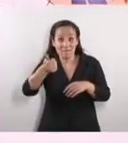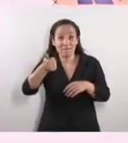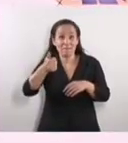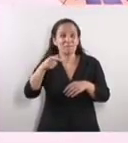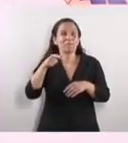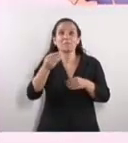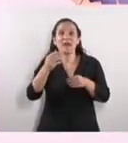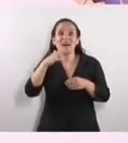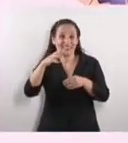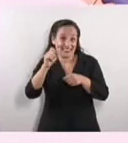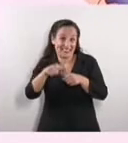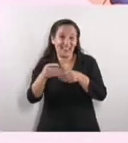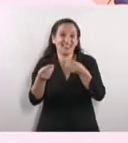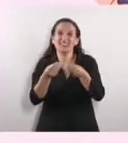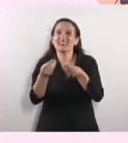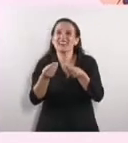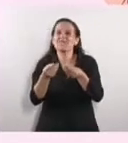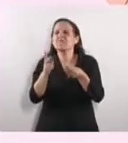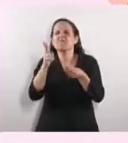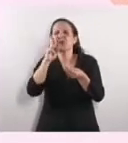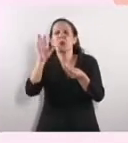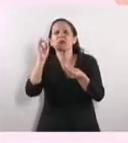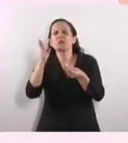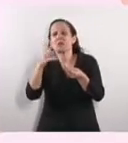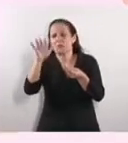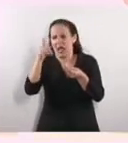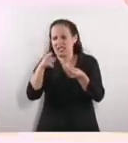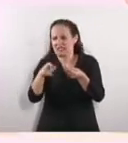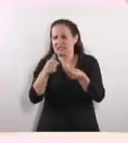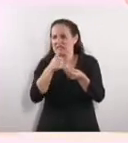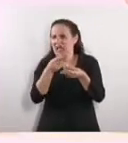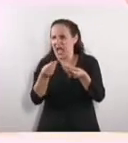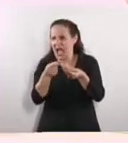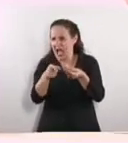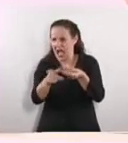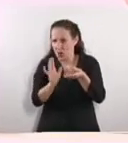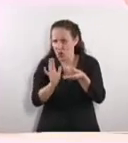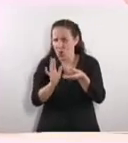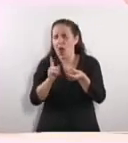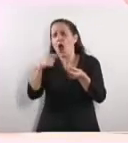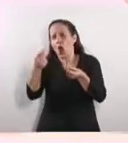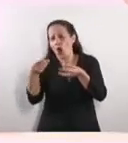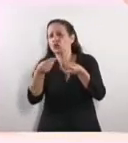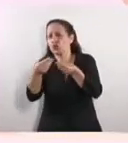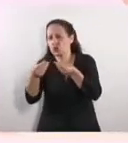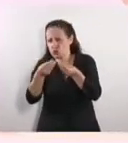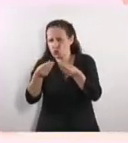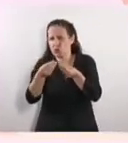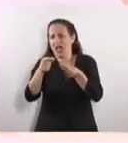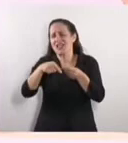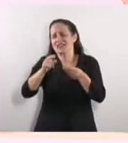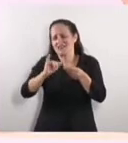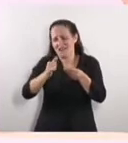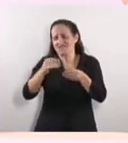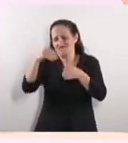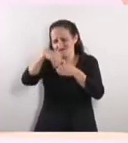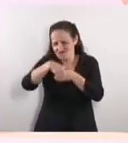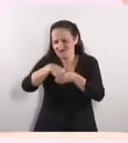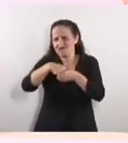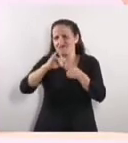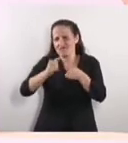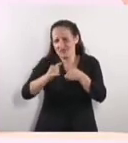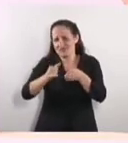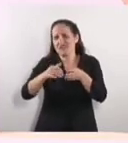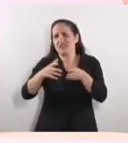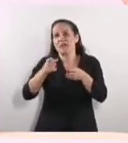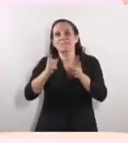de la sangre es más de un 90% es agua. Y después hay algunas otras sustancias que se transportan por la sangre,